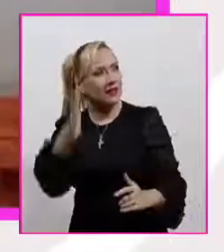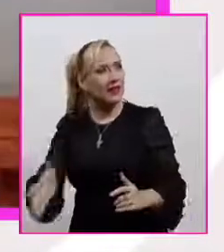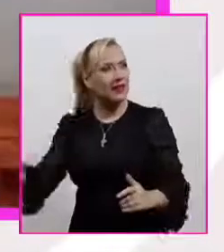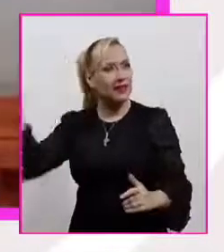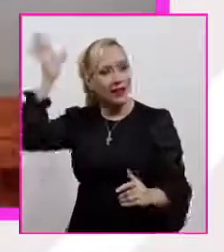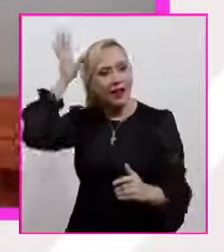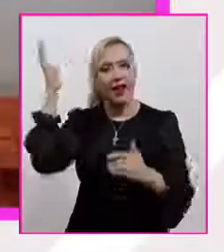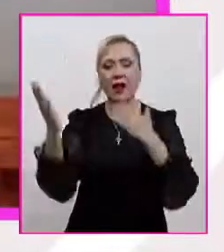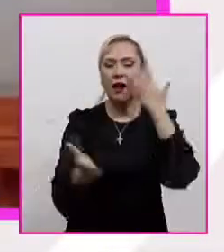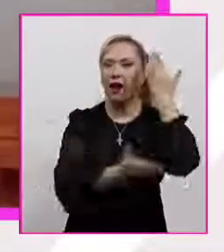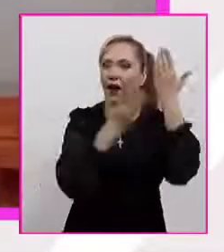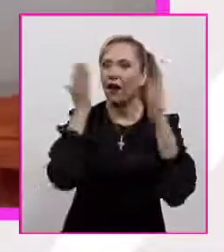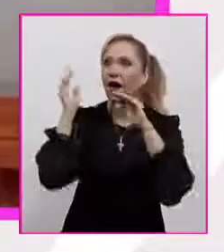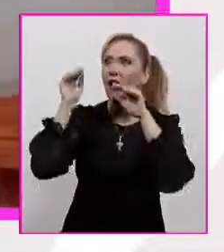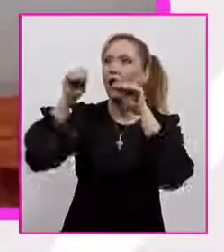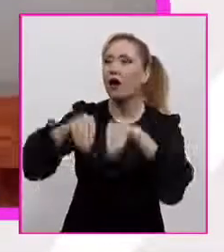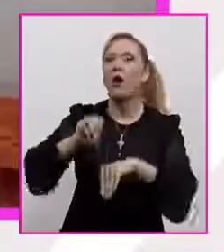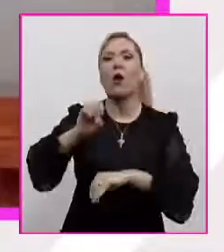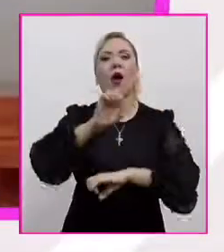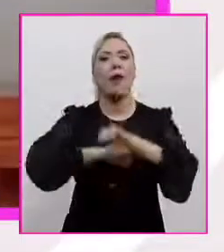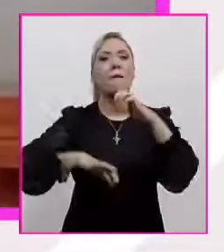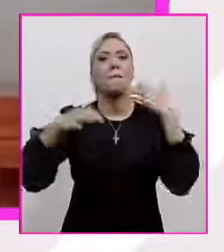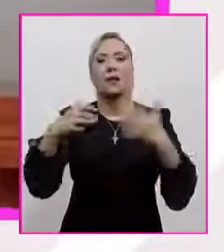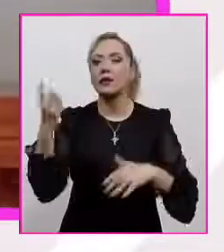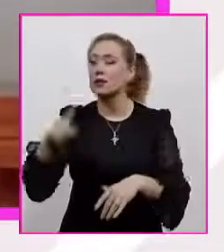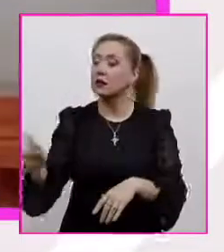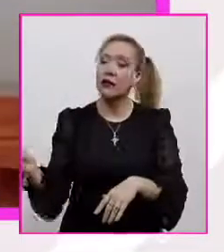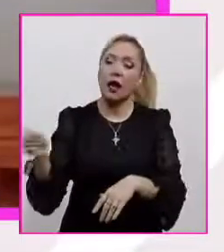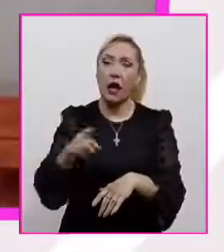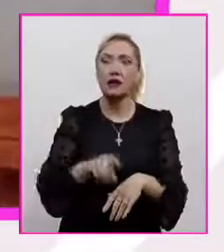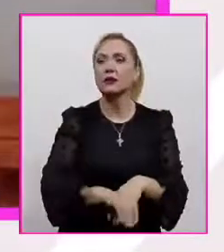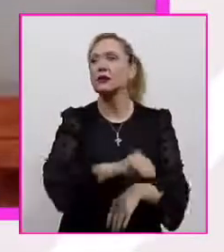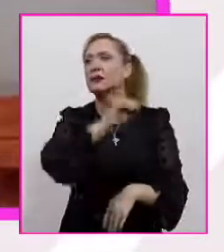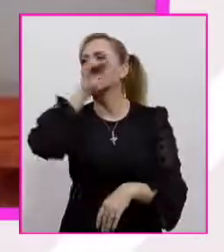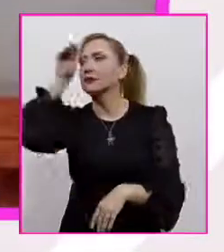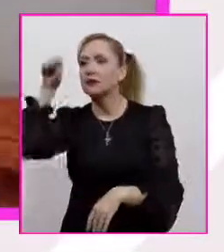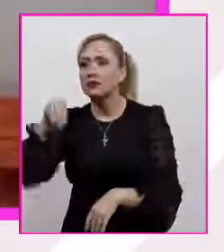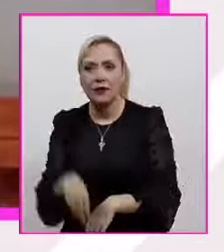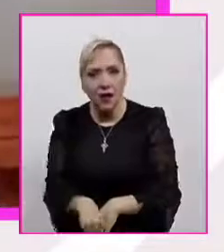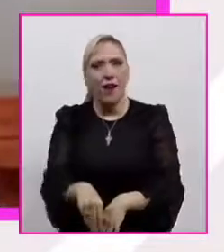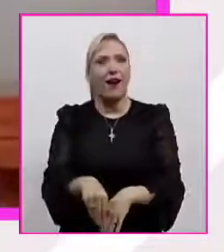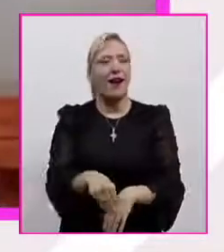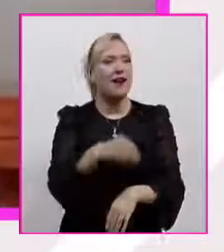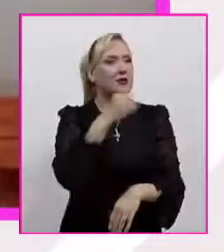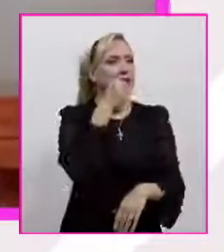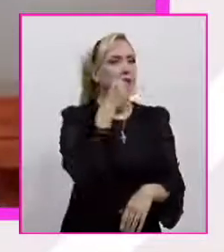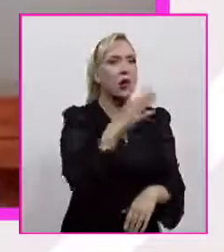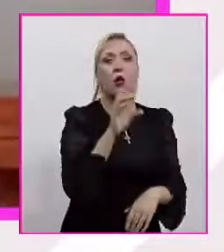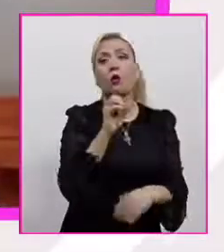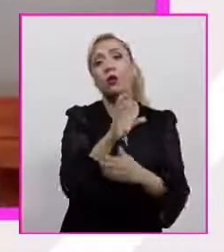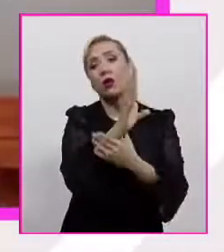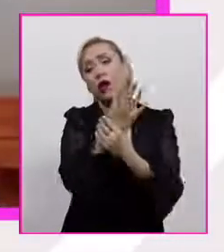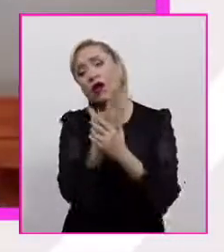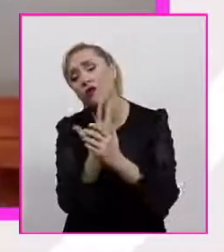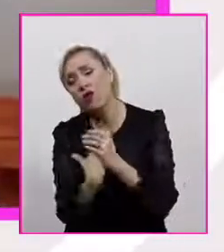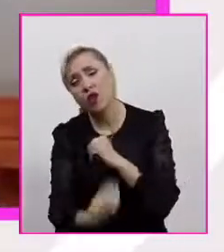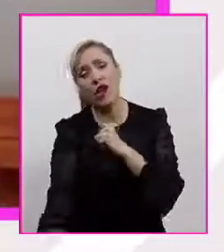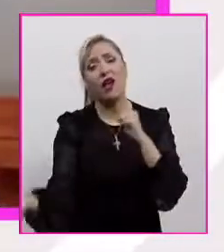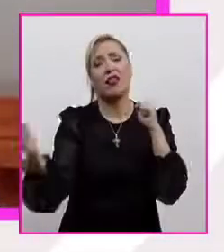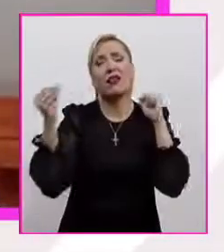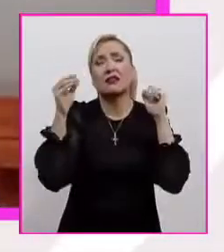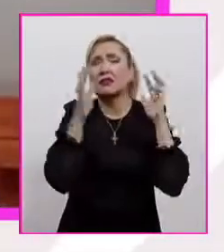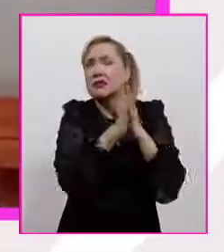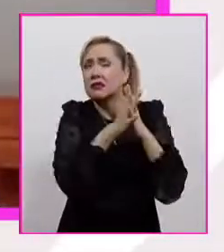vienen a trabajar por parte de una empresa, por cualquier otra razón, y también por parte de personas refugiadas, que es una opción de vida.